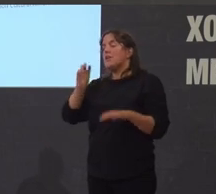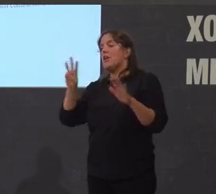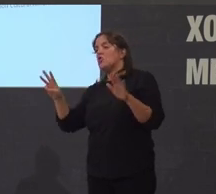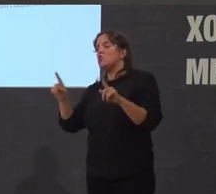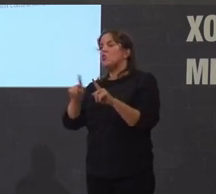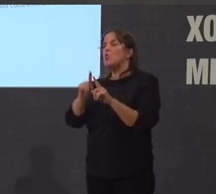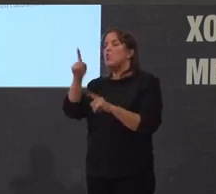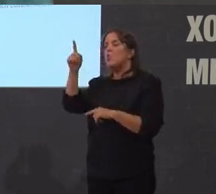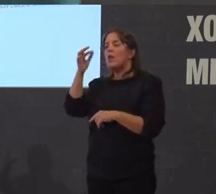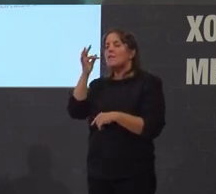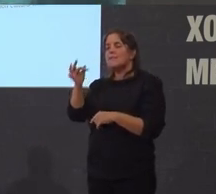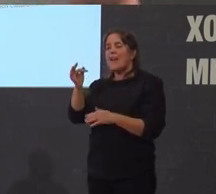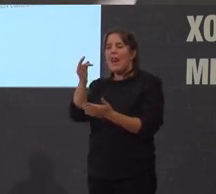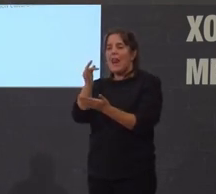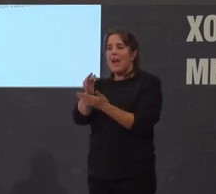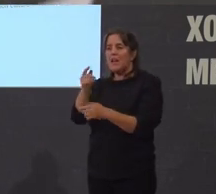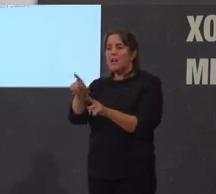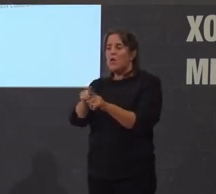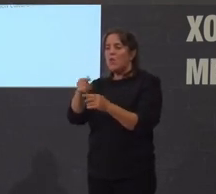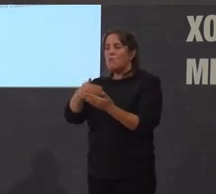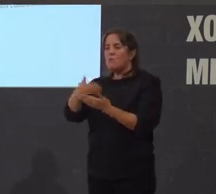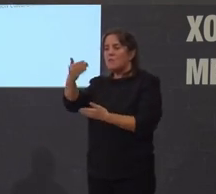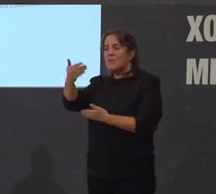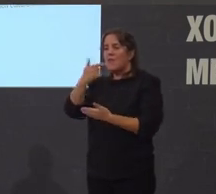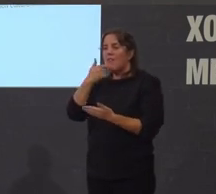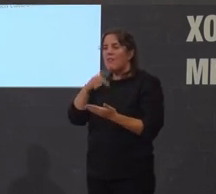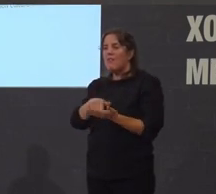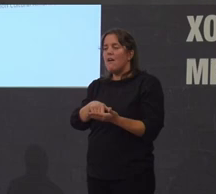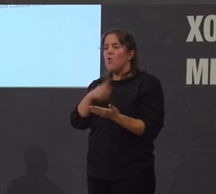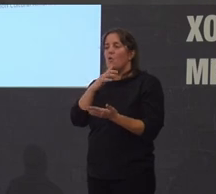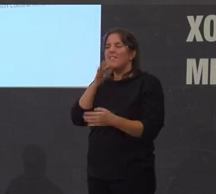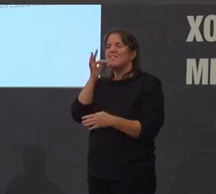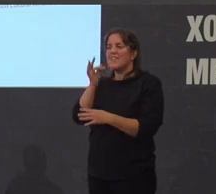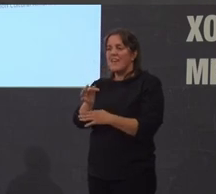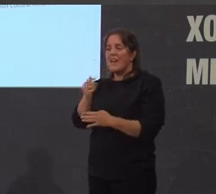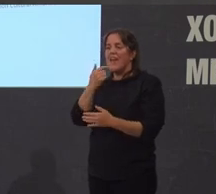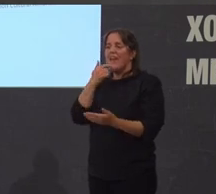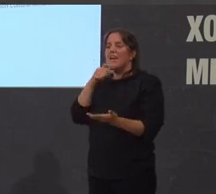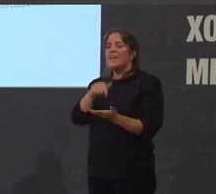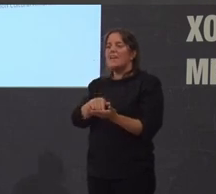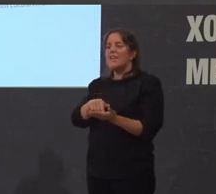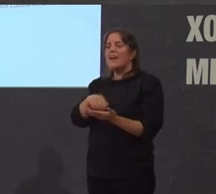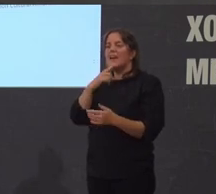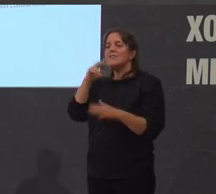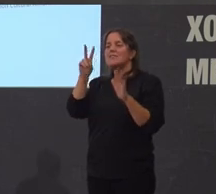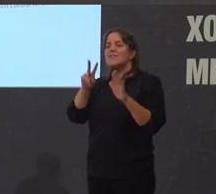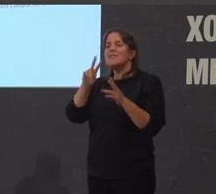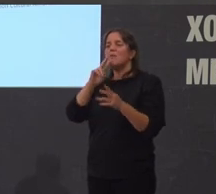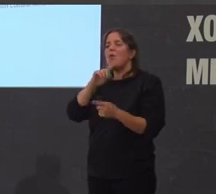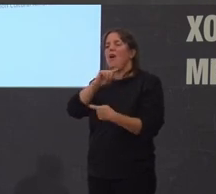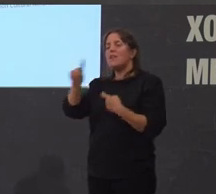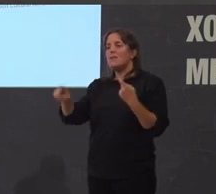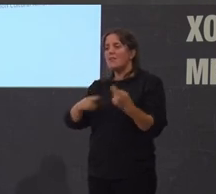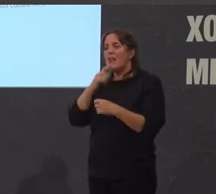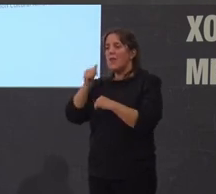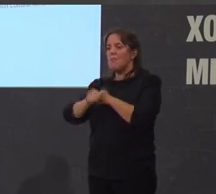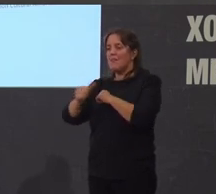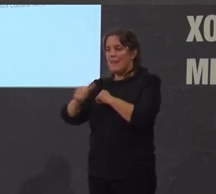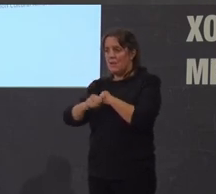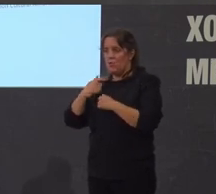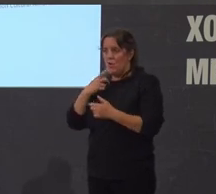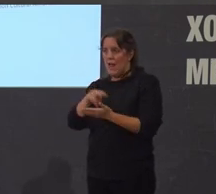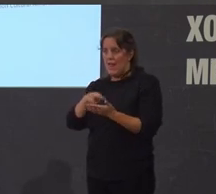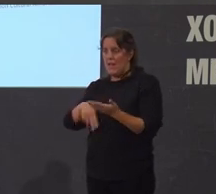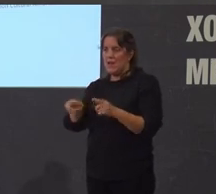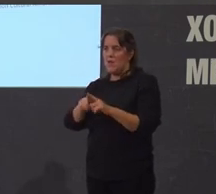escala una especie de pasquín que era una escuela por la polo séptimo aniversario de la patata voy a salir para